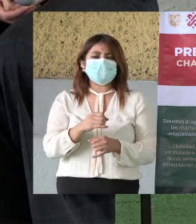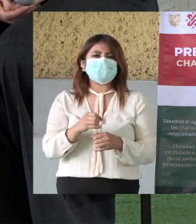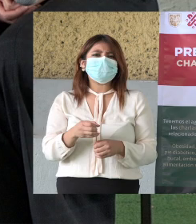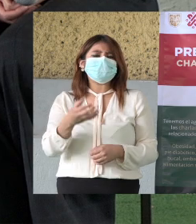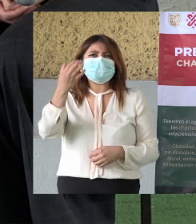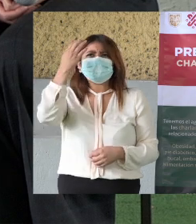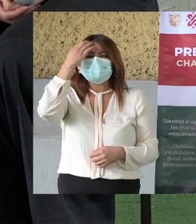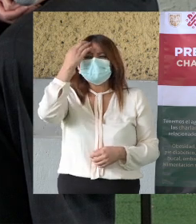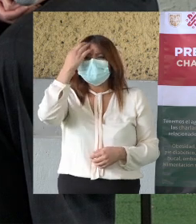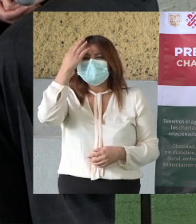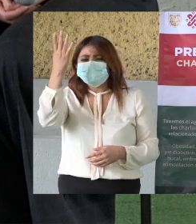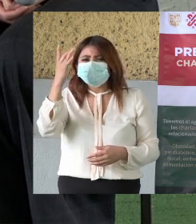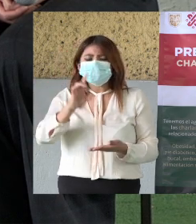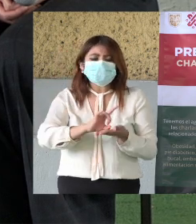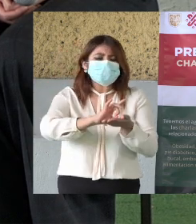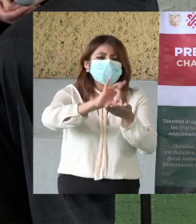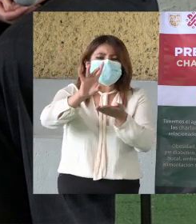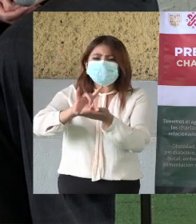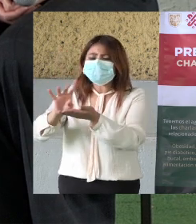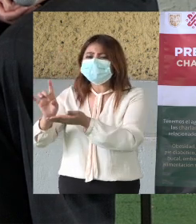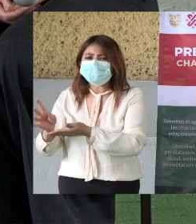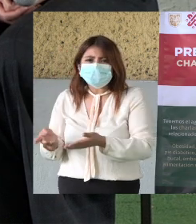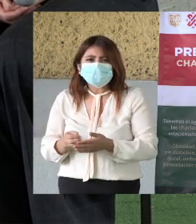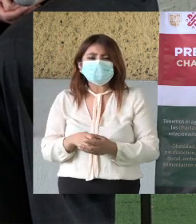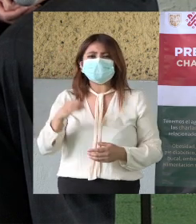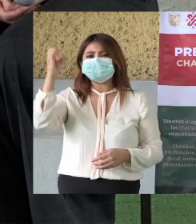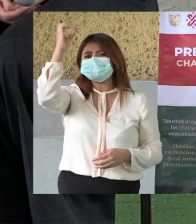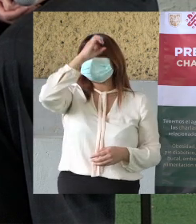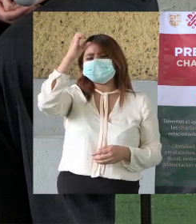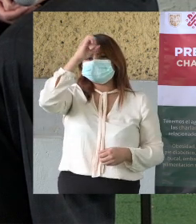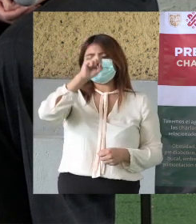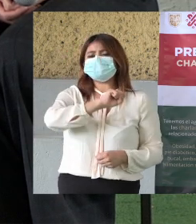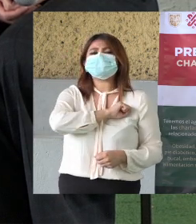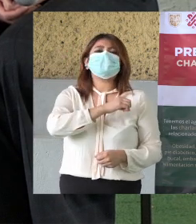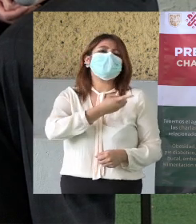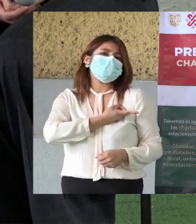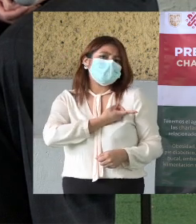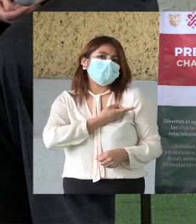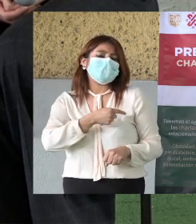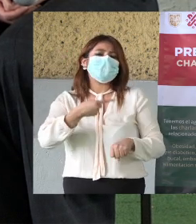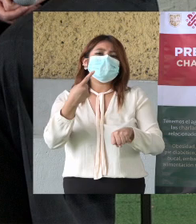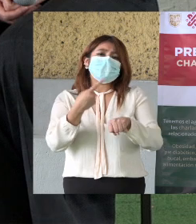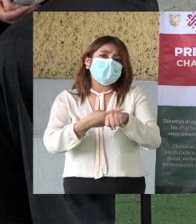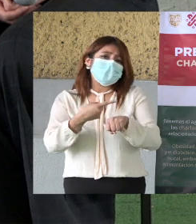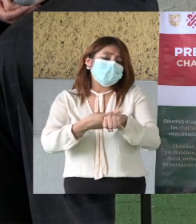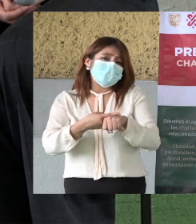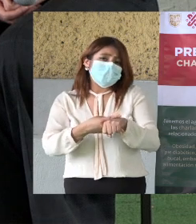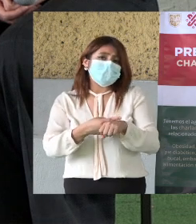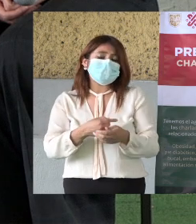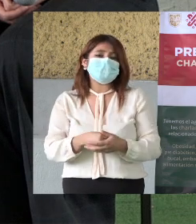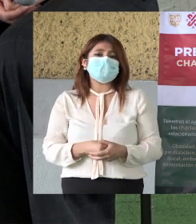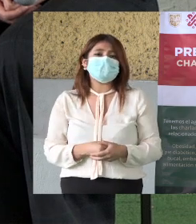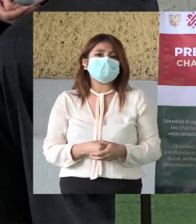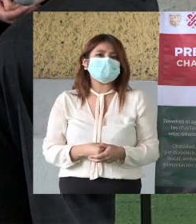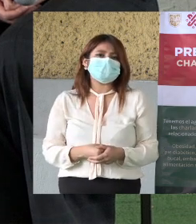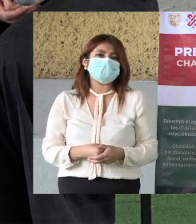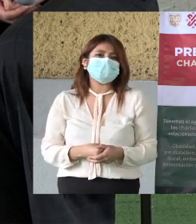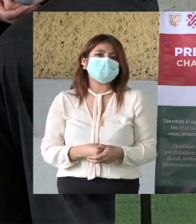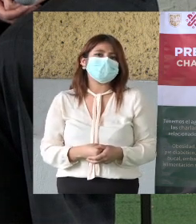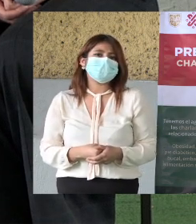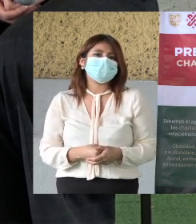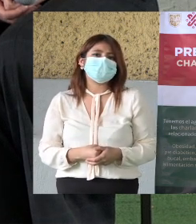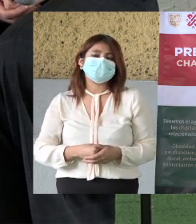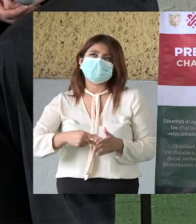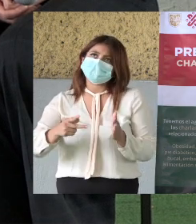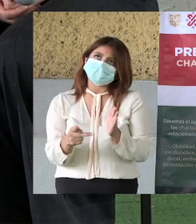de las ciencias de la salud en particularmente las enfermedades más frecuentes que podemos tener